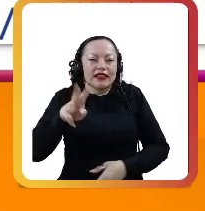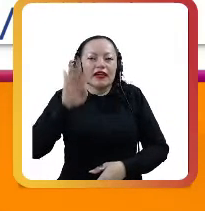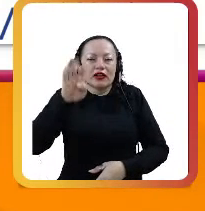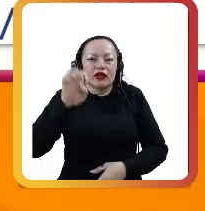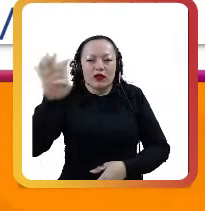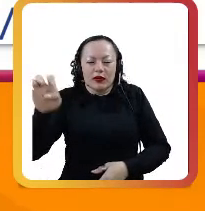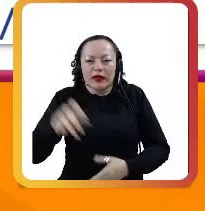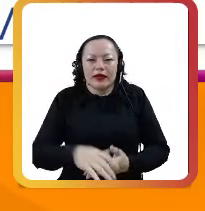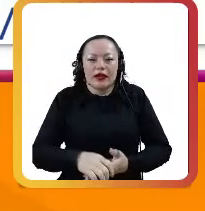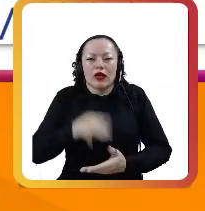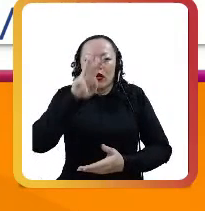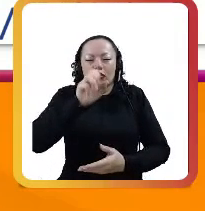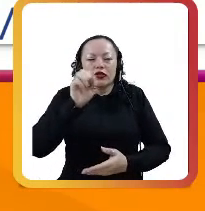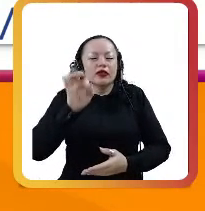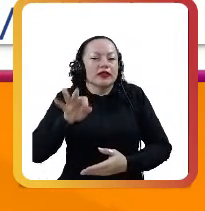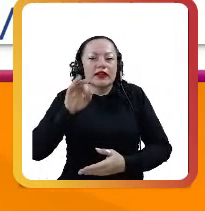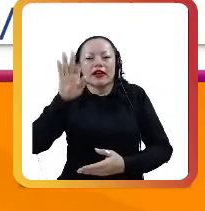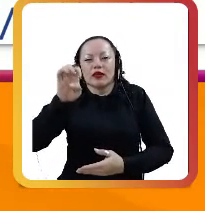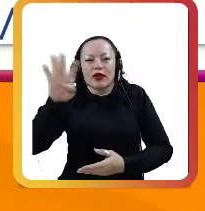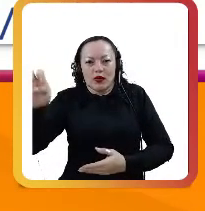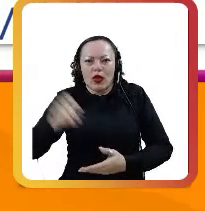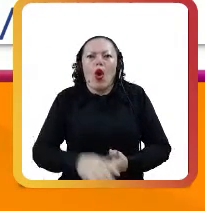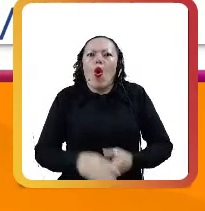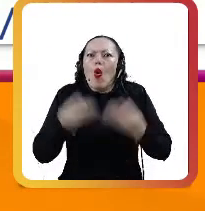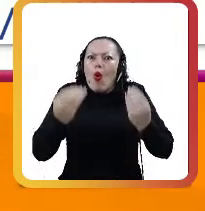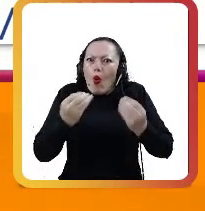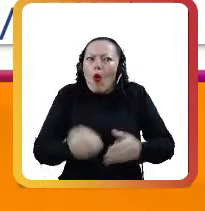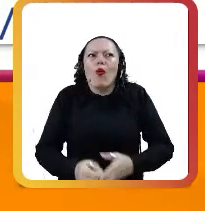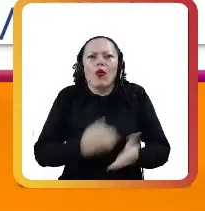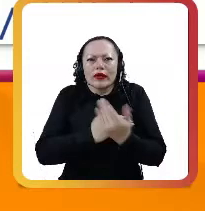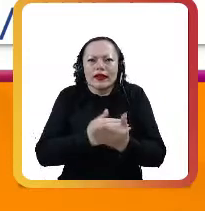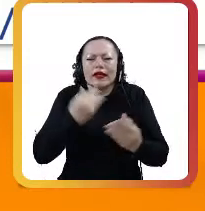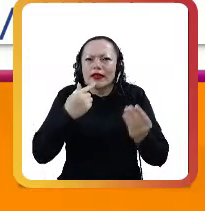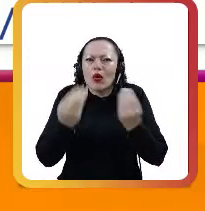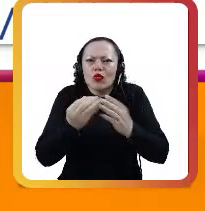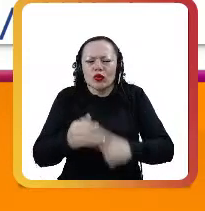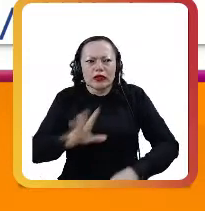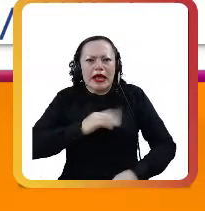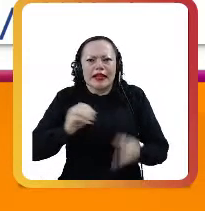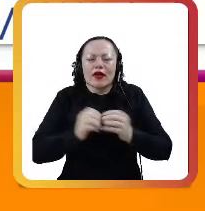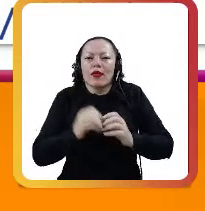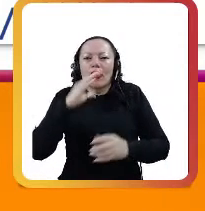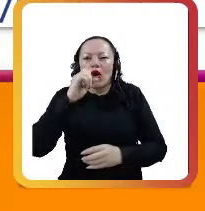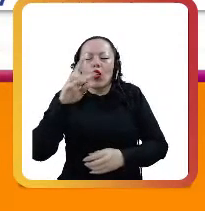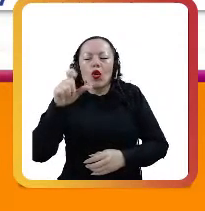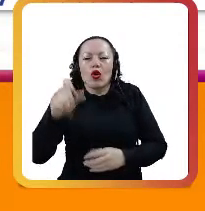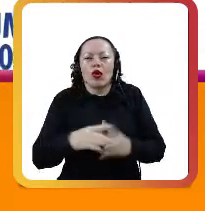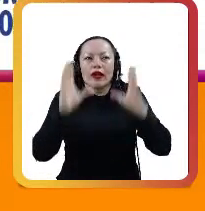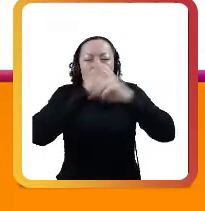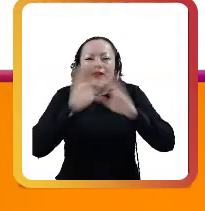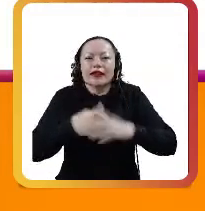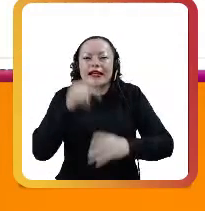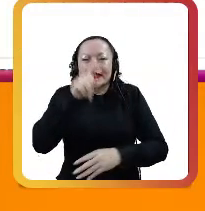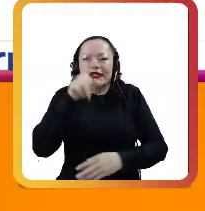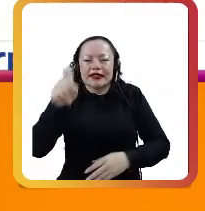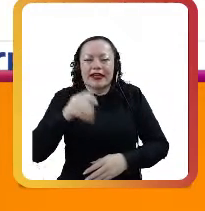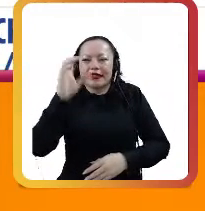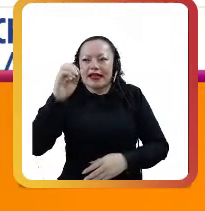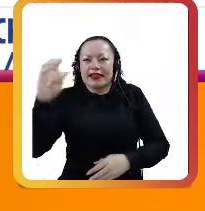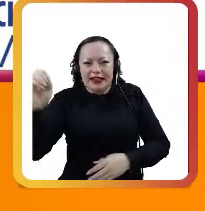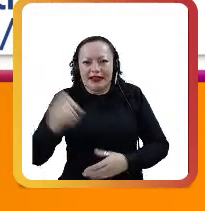83-99, 8-3-9-9. Hay hartas loterías jugadas el sábado, ¿eh? La Culona Noche,